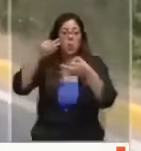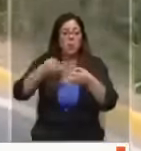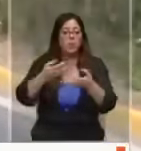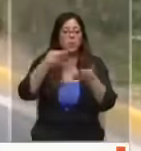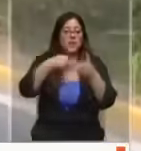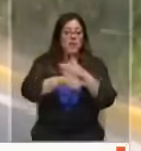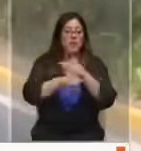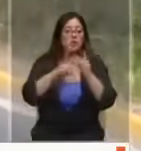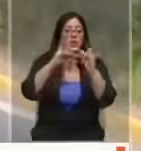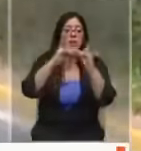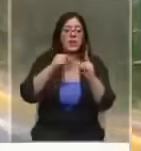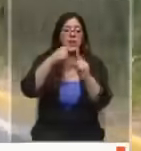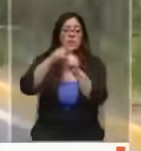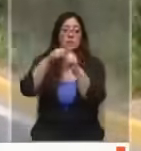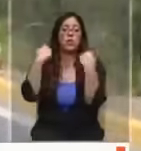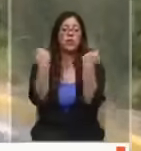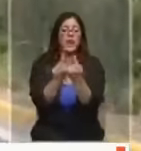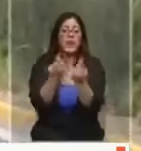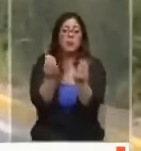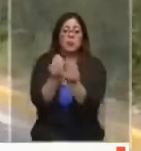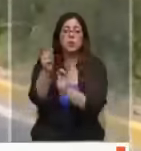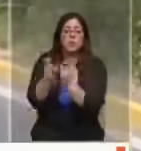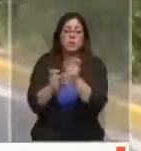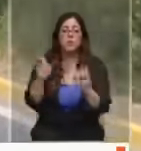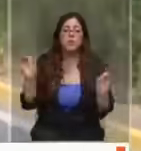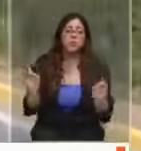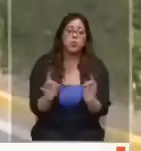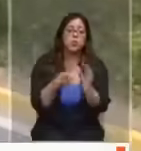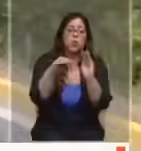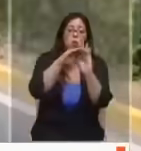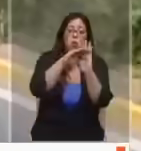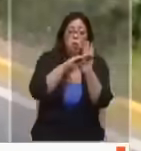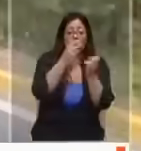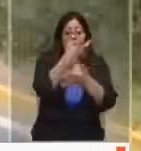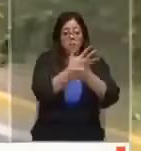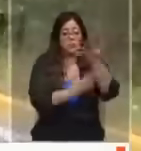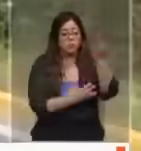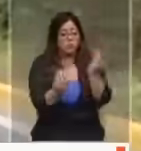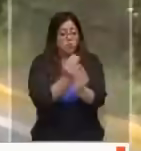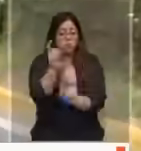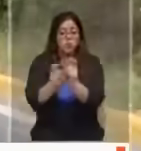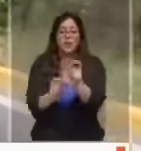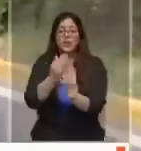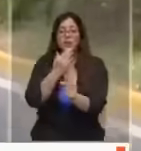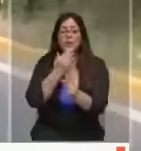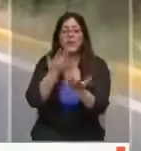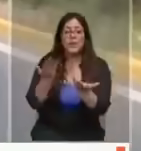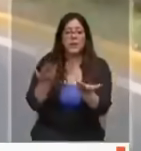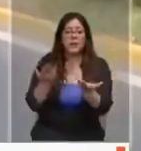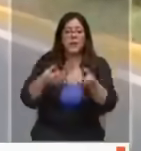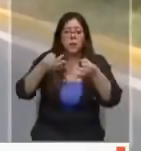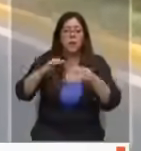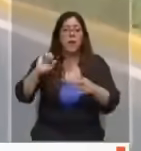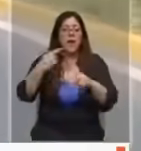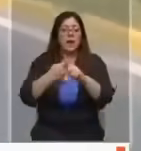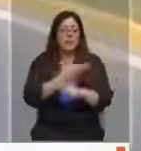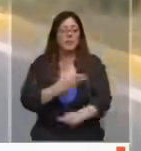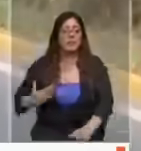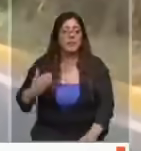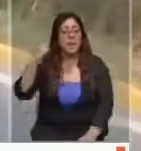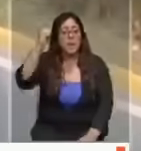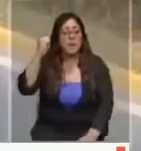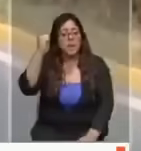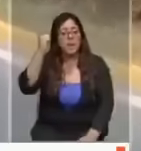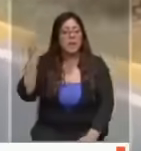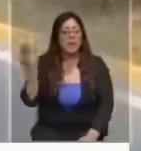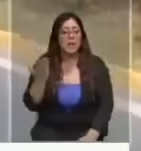general hay muchos amigos, yo me imagino que con una lista muy larga, porque además parte de lo que caracterizaba al expresidente Sebastián Piñera es